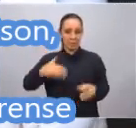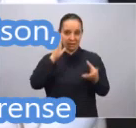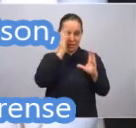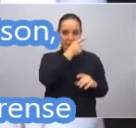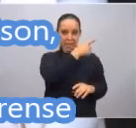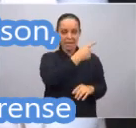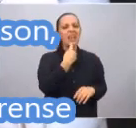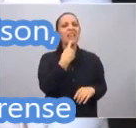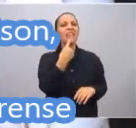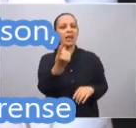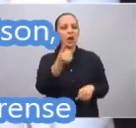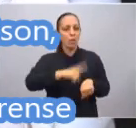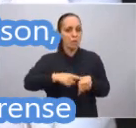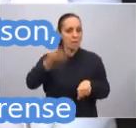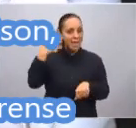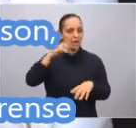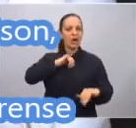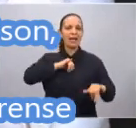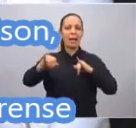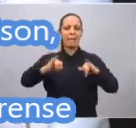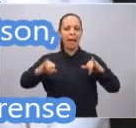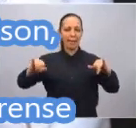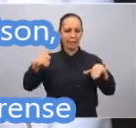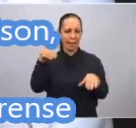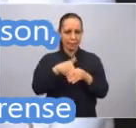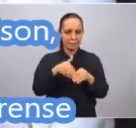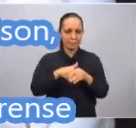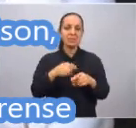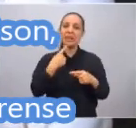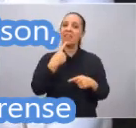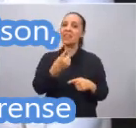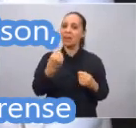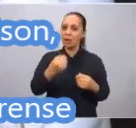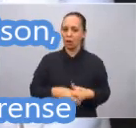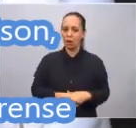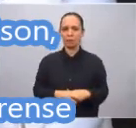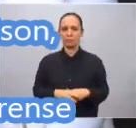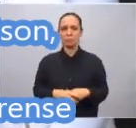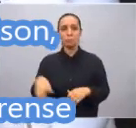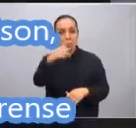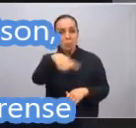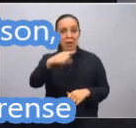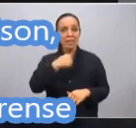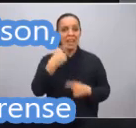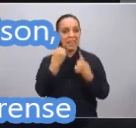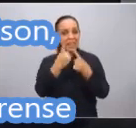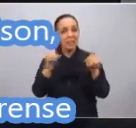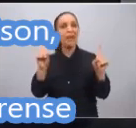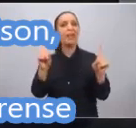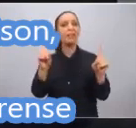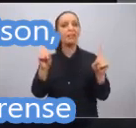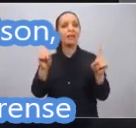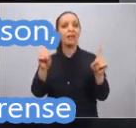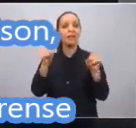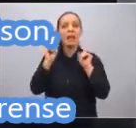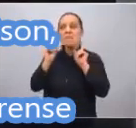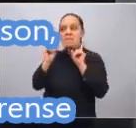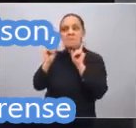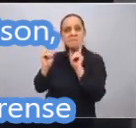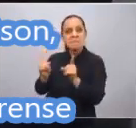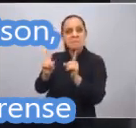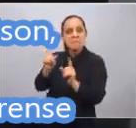como eslogan de campaña, que para hacer algo distinto no se podía